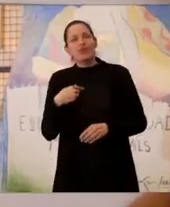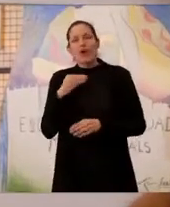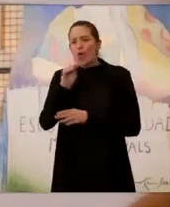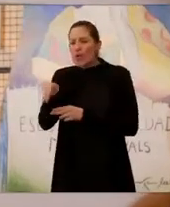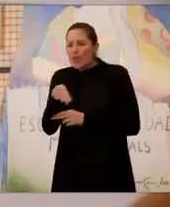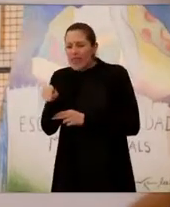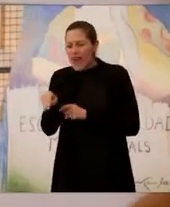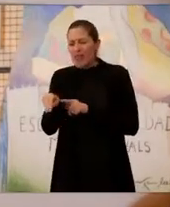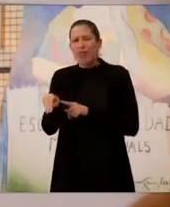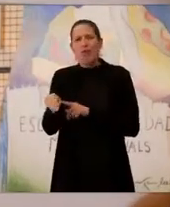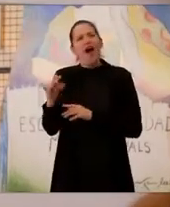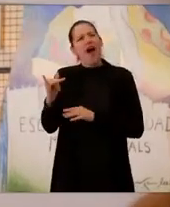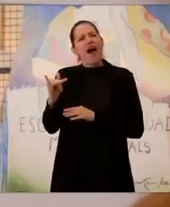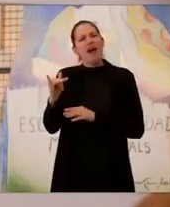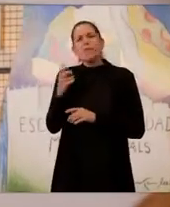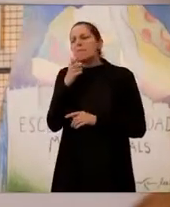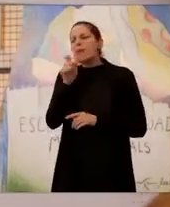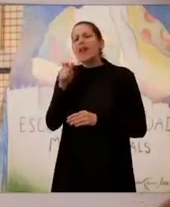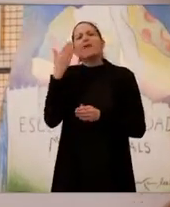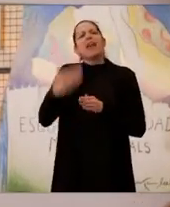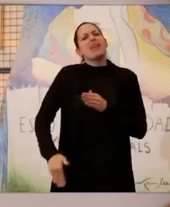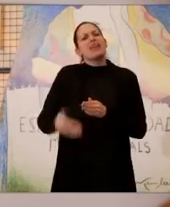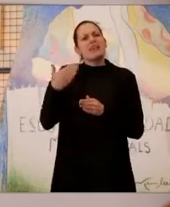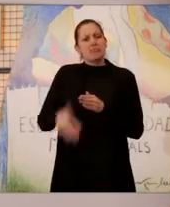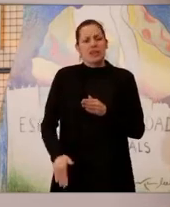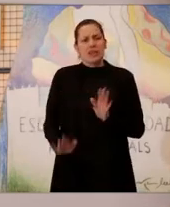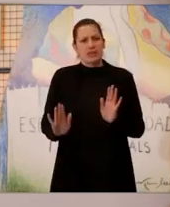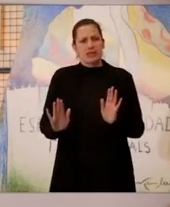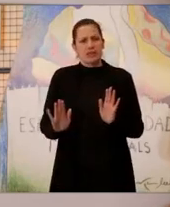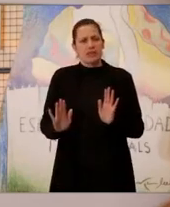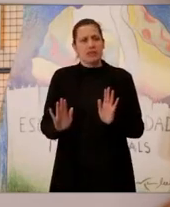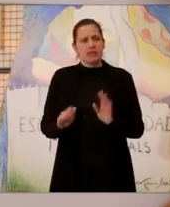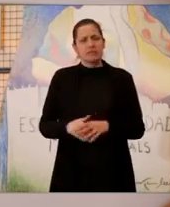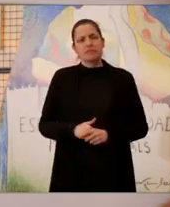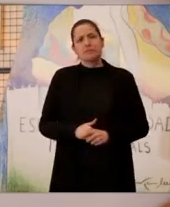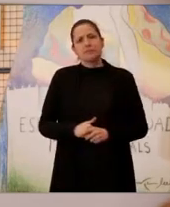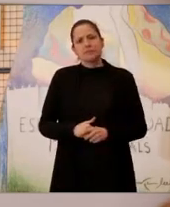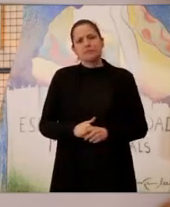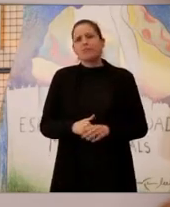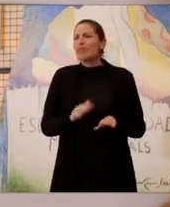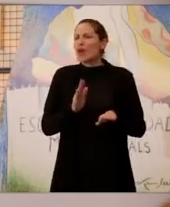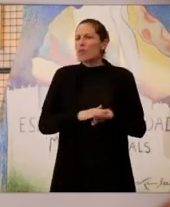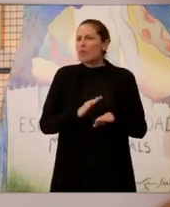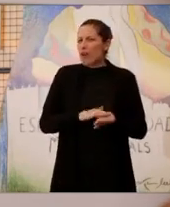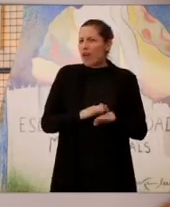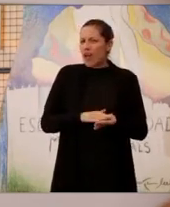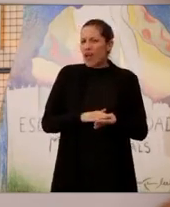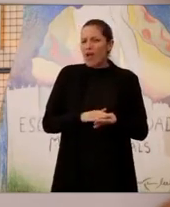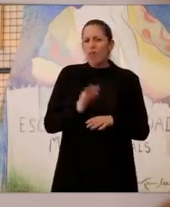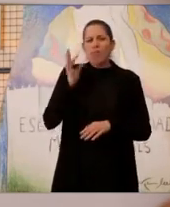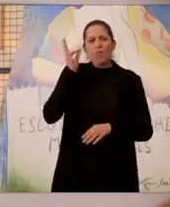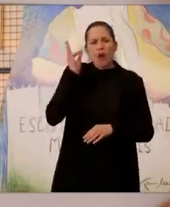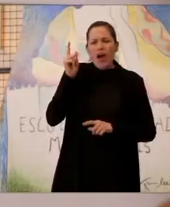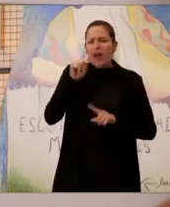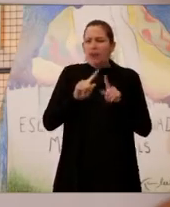restrictiva respecto al conjunto Pero porque Qué problema tenemos adicional Ah